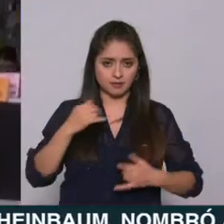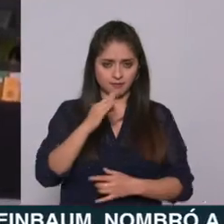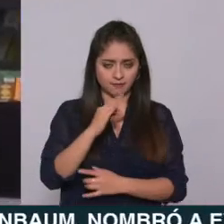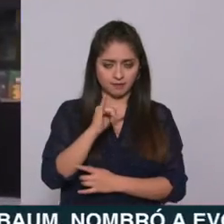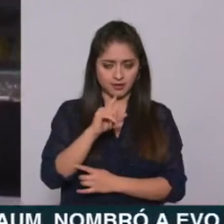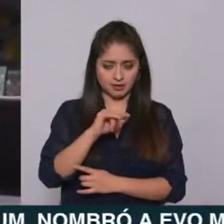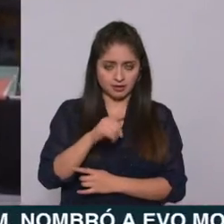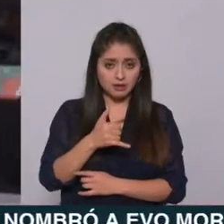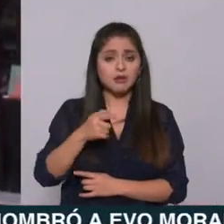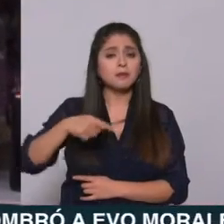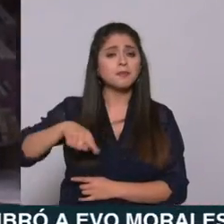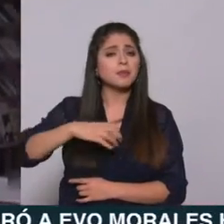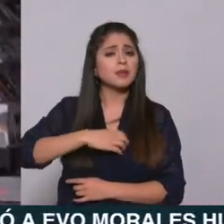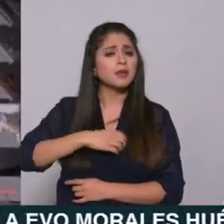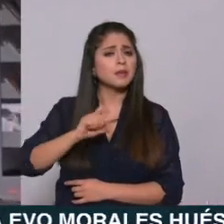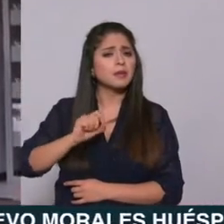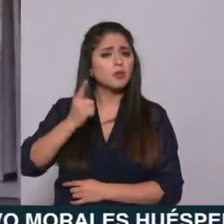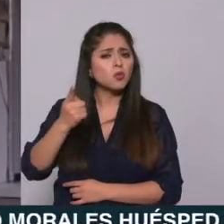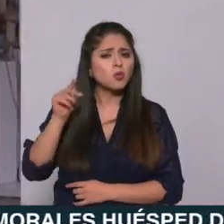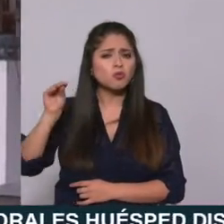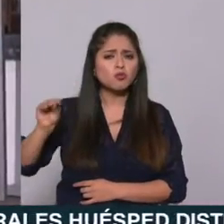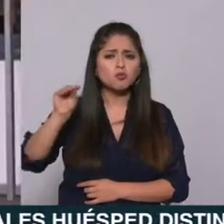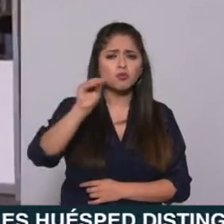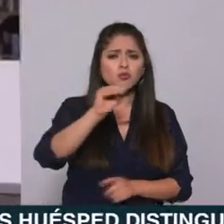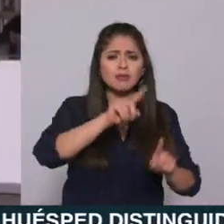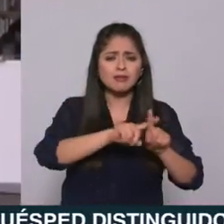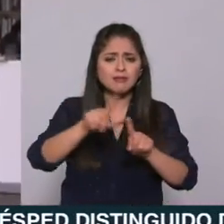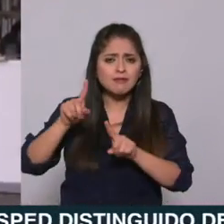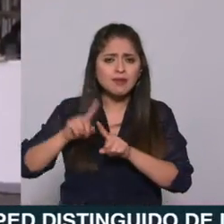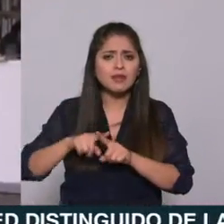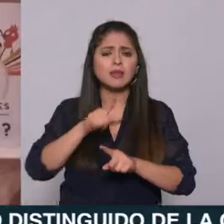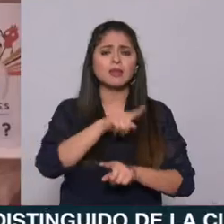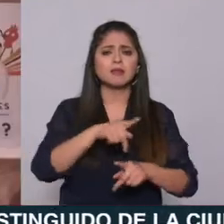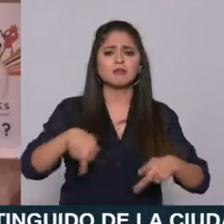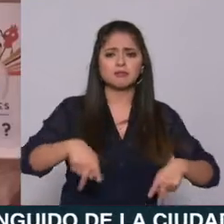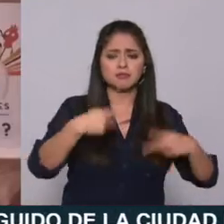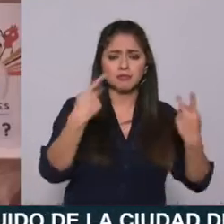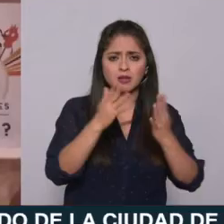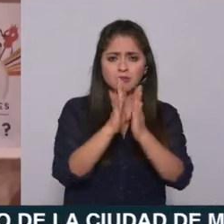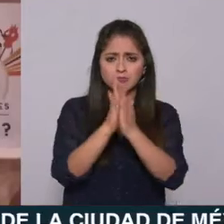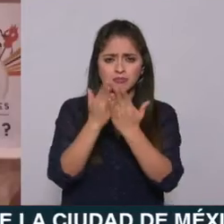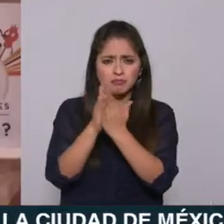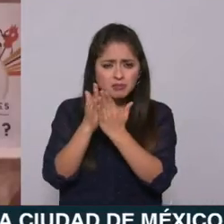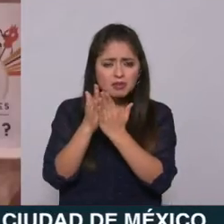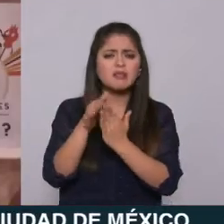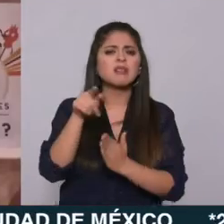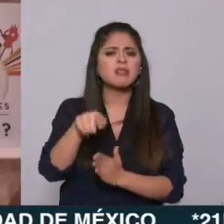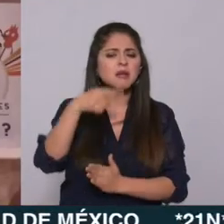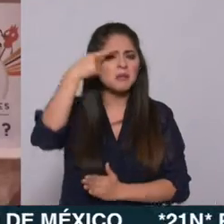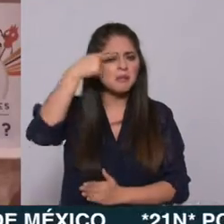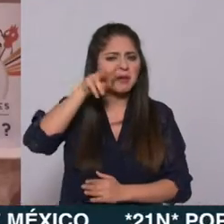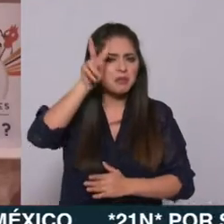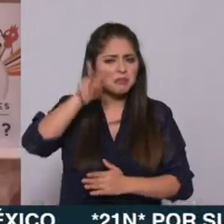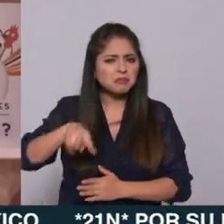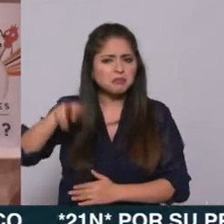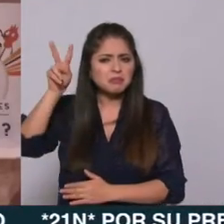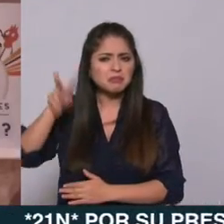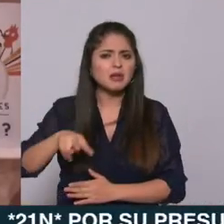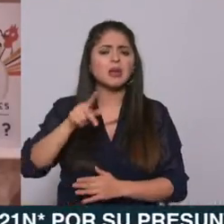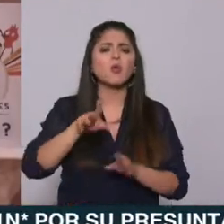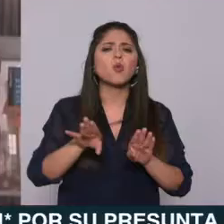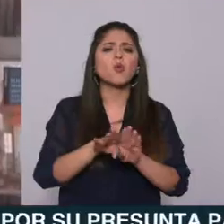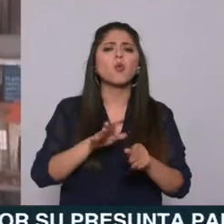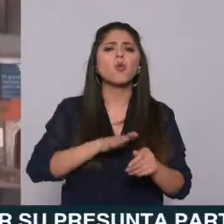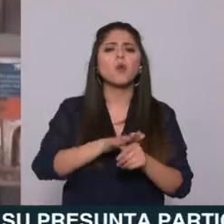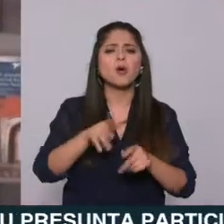realizar un recorrido por los diversos stands de las editoriales participantes, esto para conocer parte de la literatura infantil que